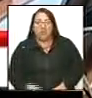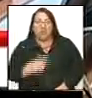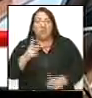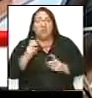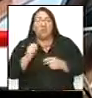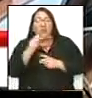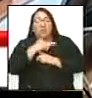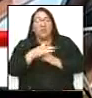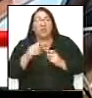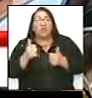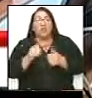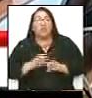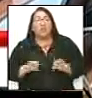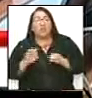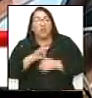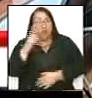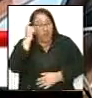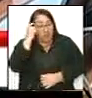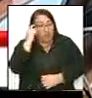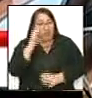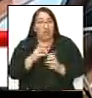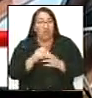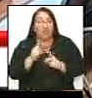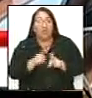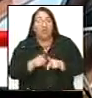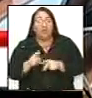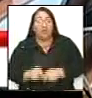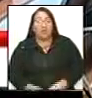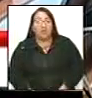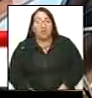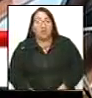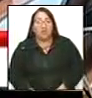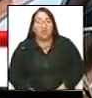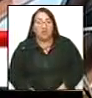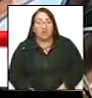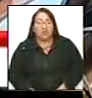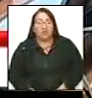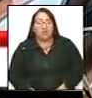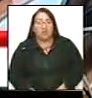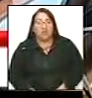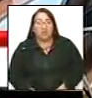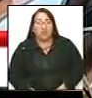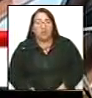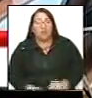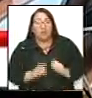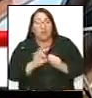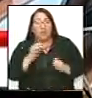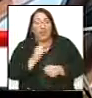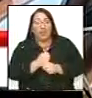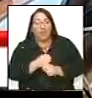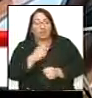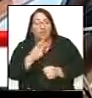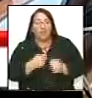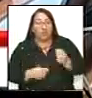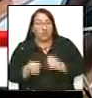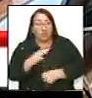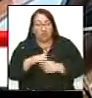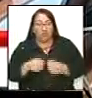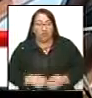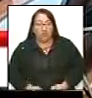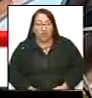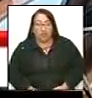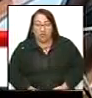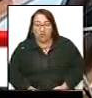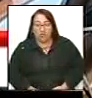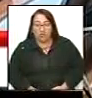del coeficiencia y en fin sino también desde un punto de vista de transparencia y que es un negocio de todos los negocios